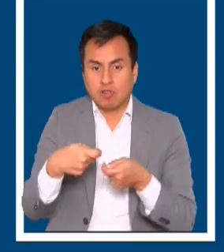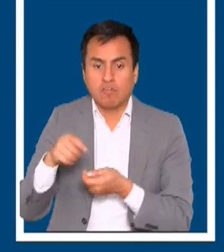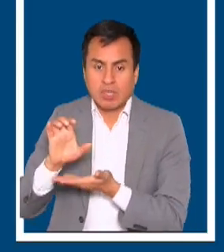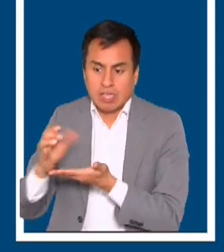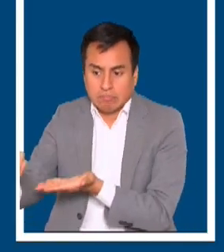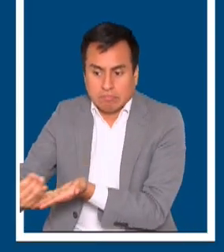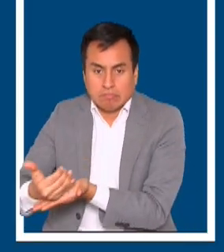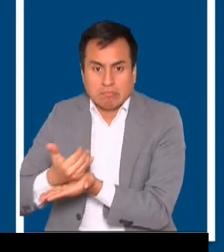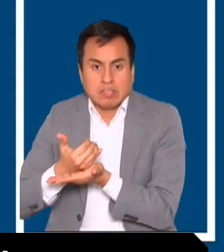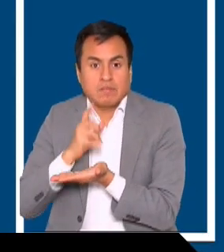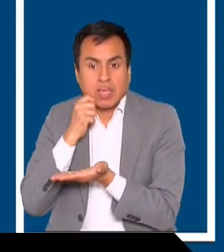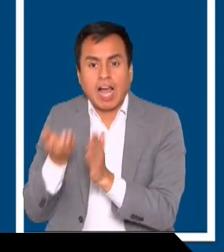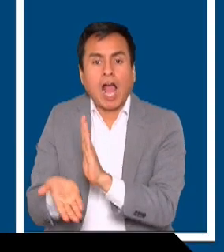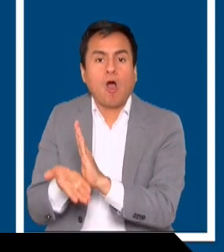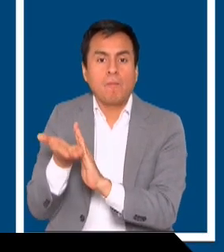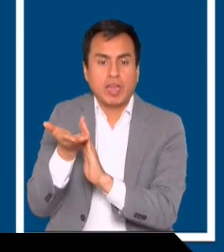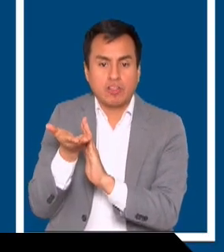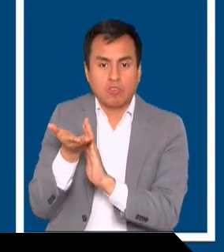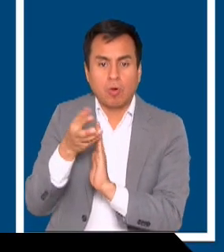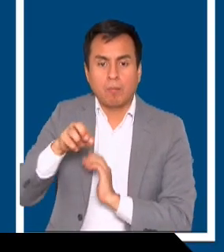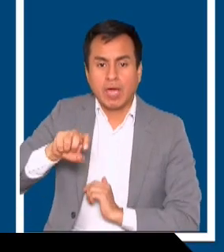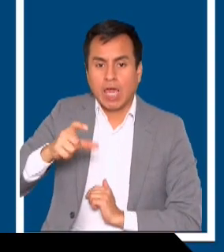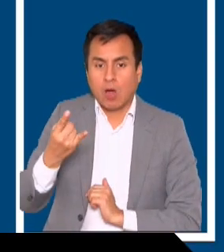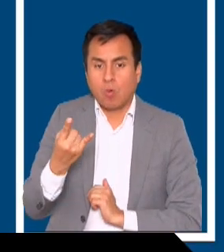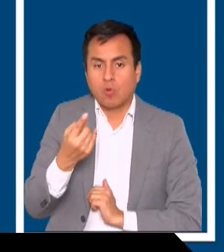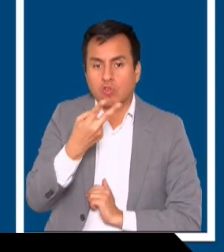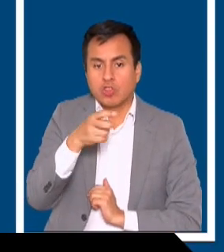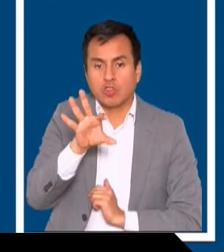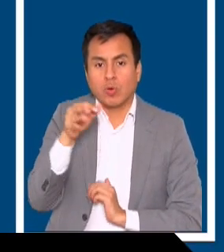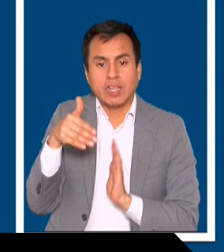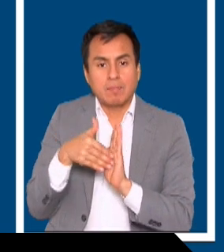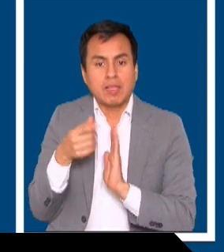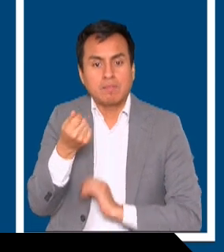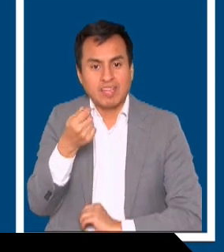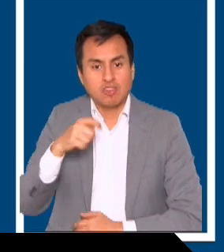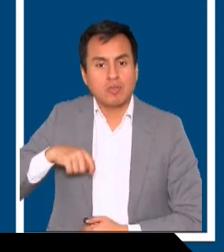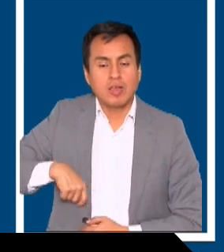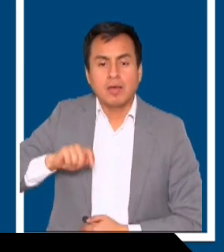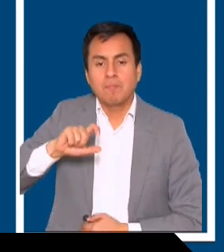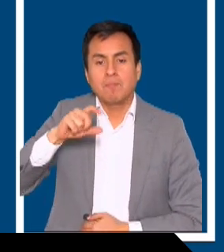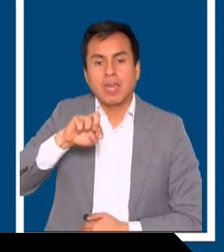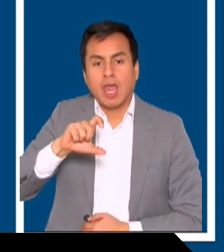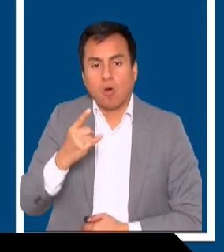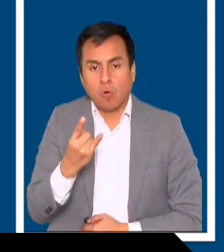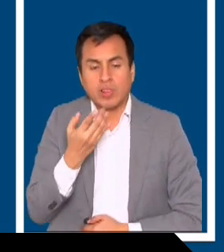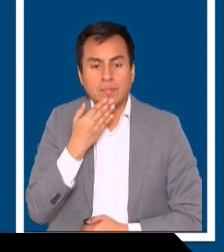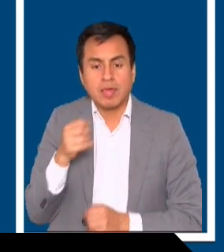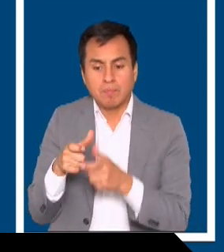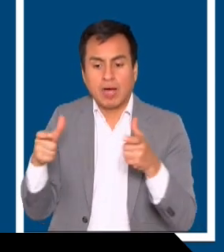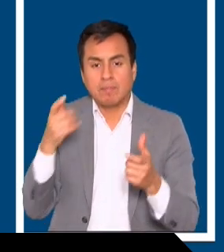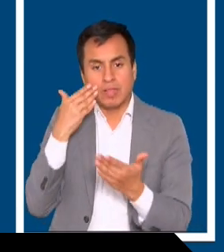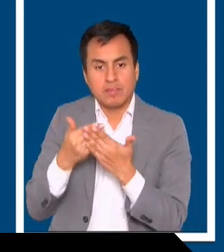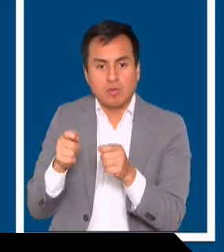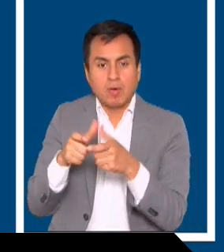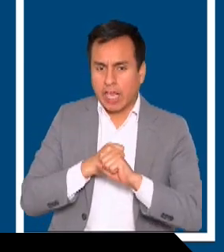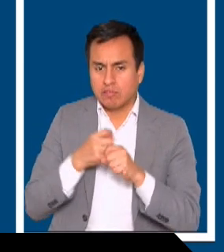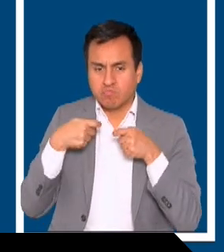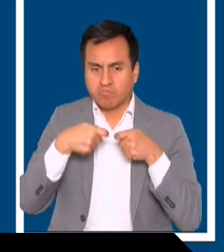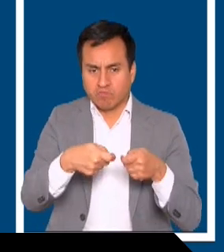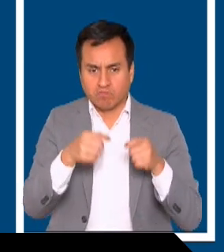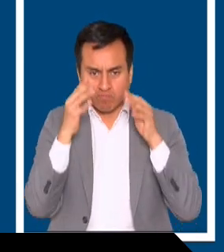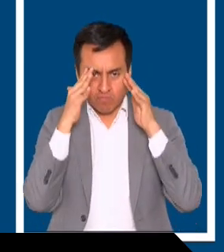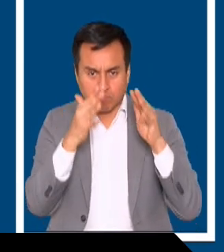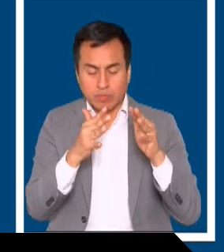el aumento de las pensiones de los adultos mayores con la reforma previsional aumentando la pgu a 250 mil pesos mensuales